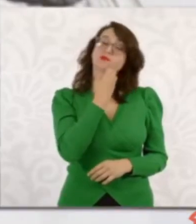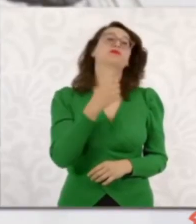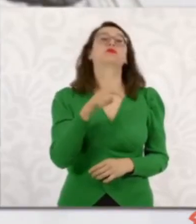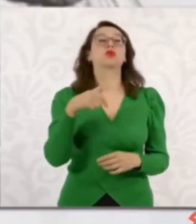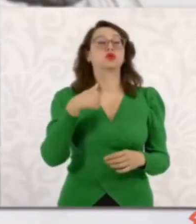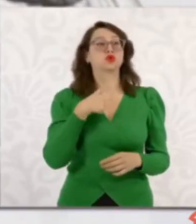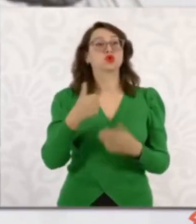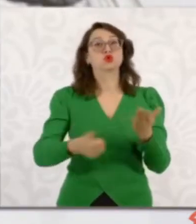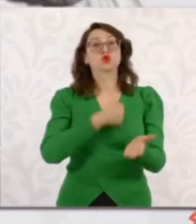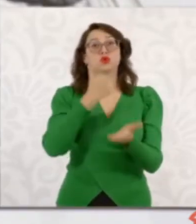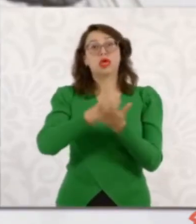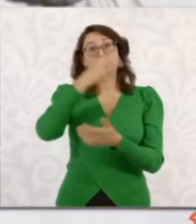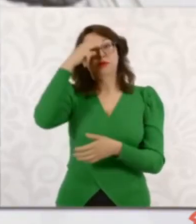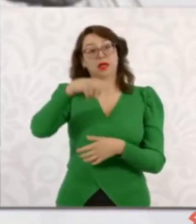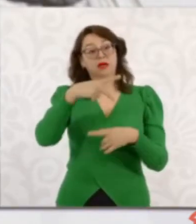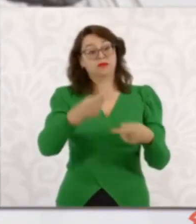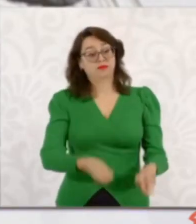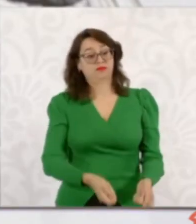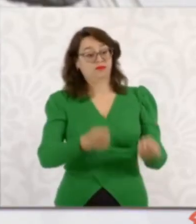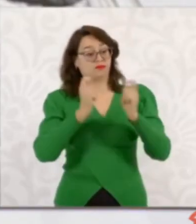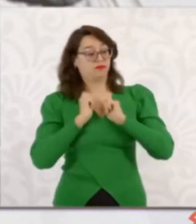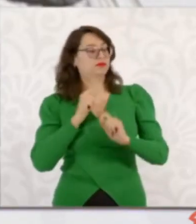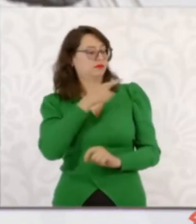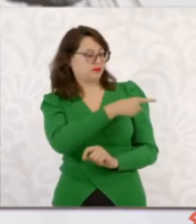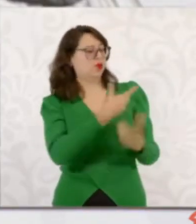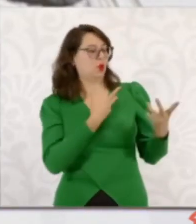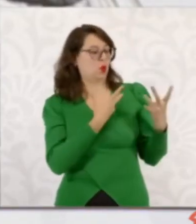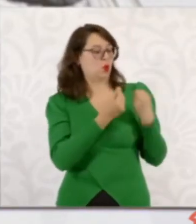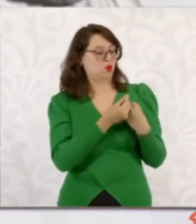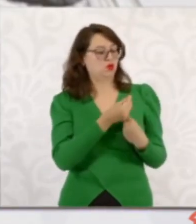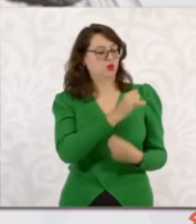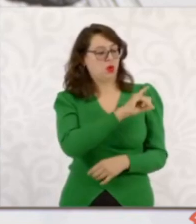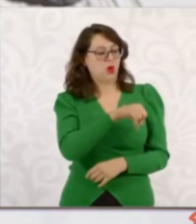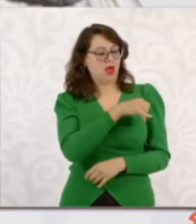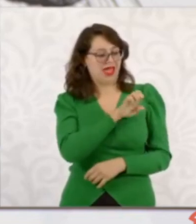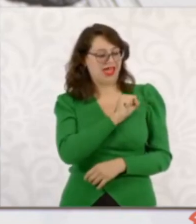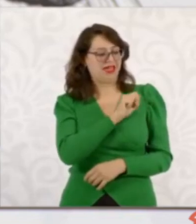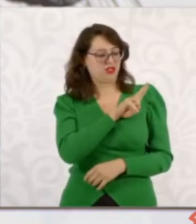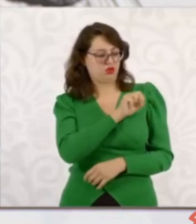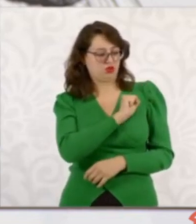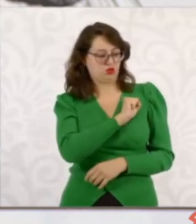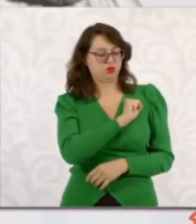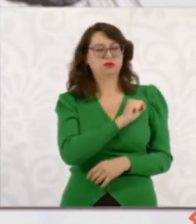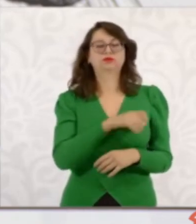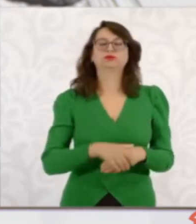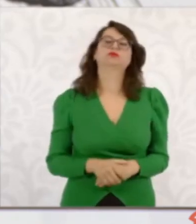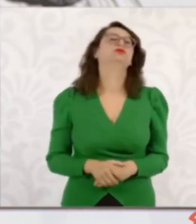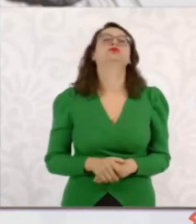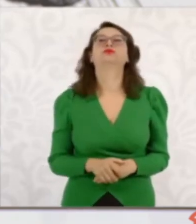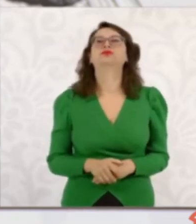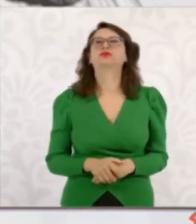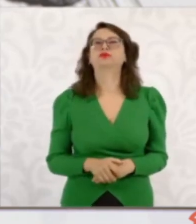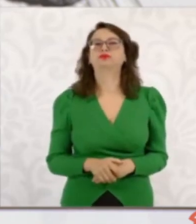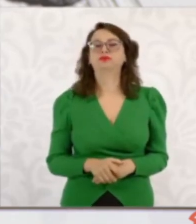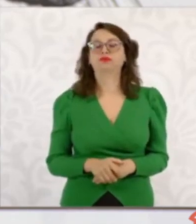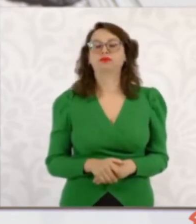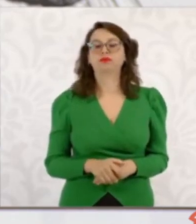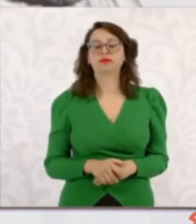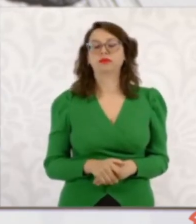México. Ese tren va poco antes de Toluca hasta